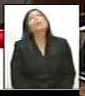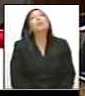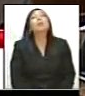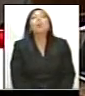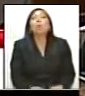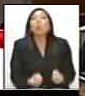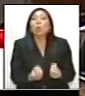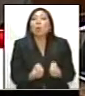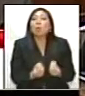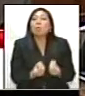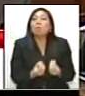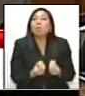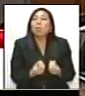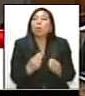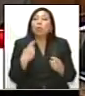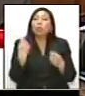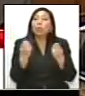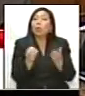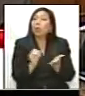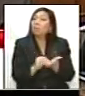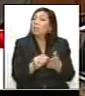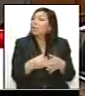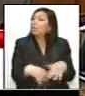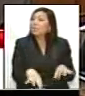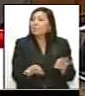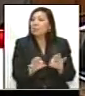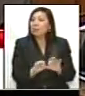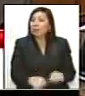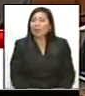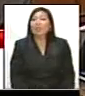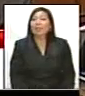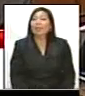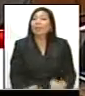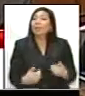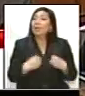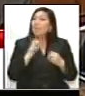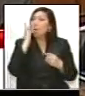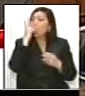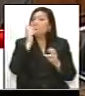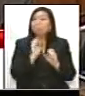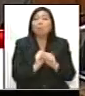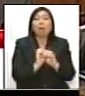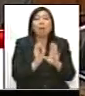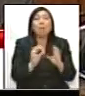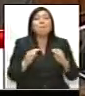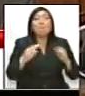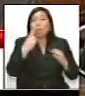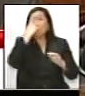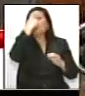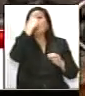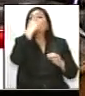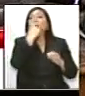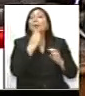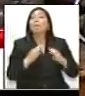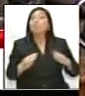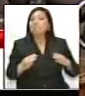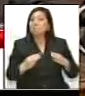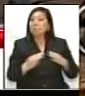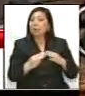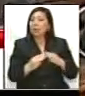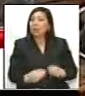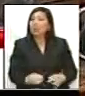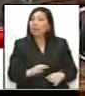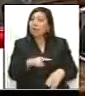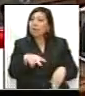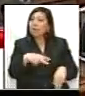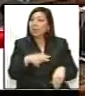considerado como uno de los destinos turísticos más importantes. Tenemos una maravilla del mundo como es Machu Picchu y una nueva maravilla de la